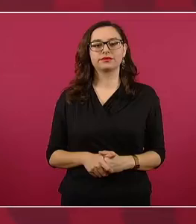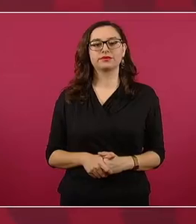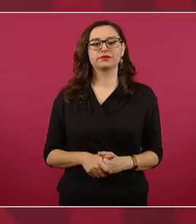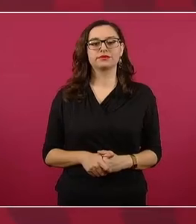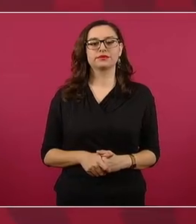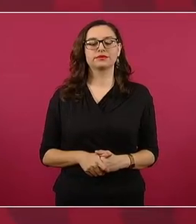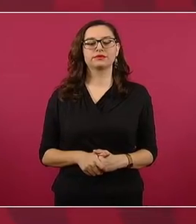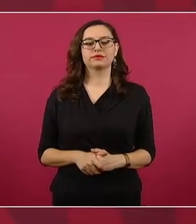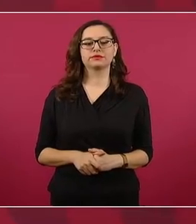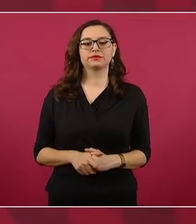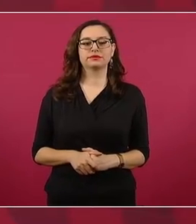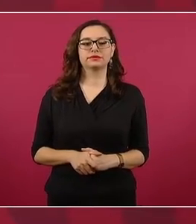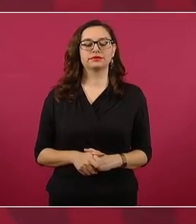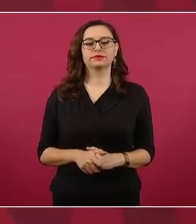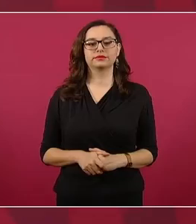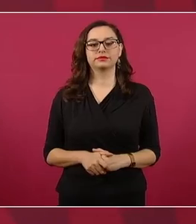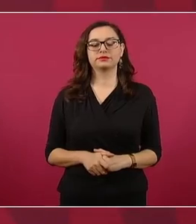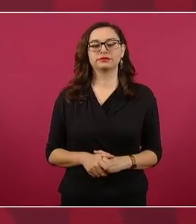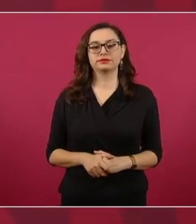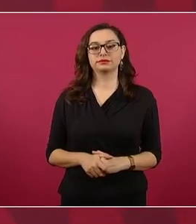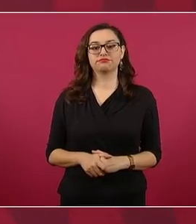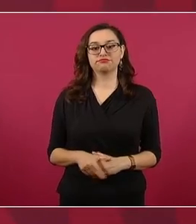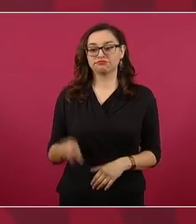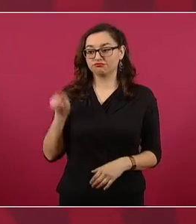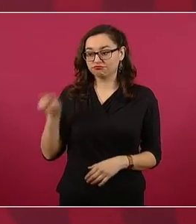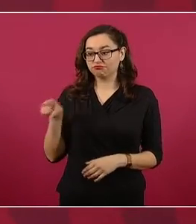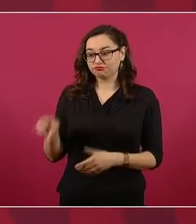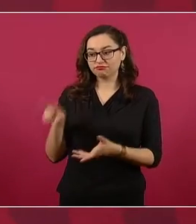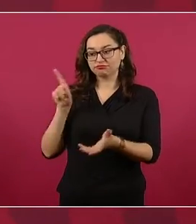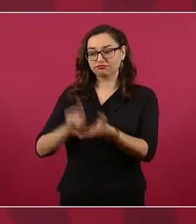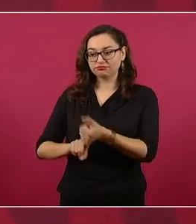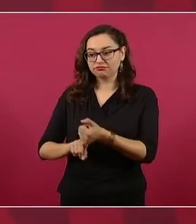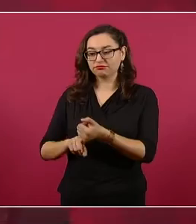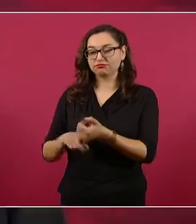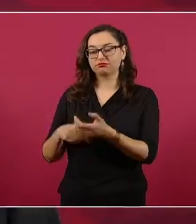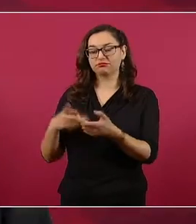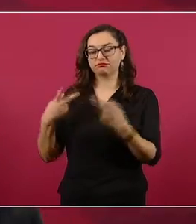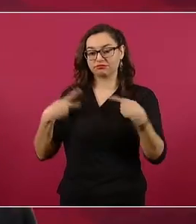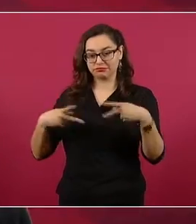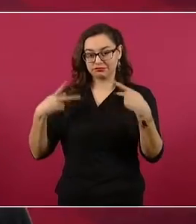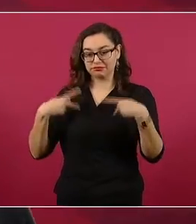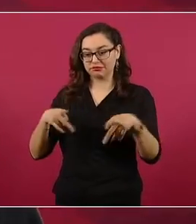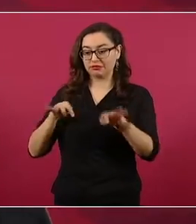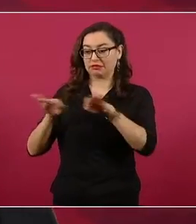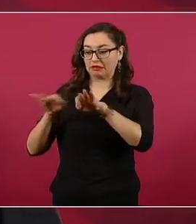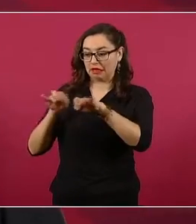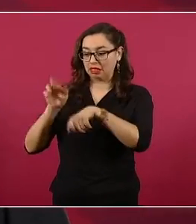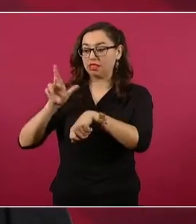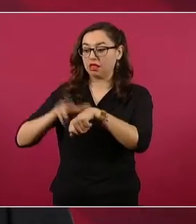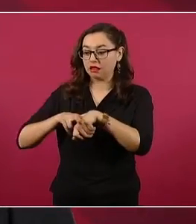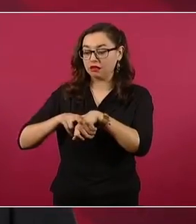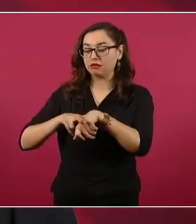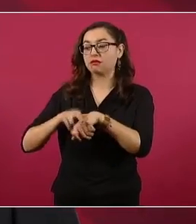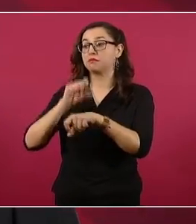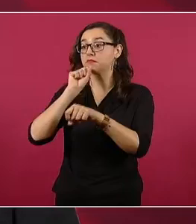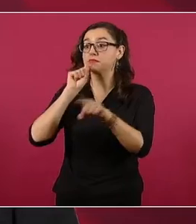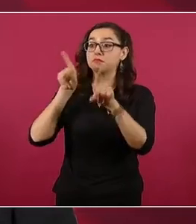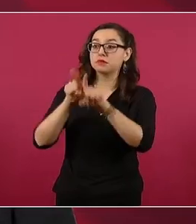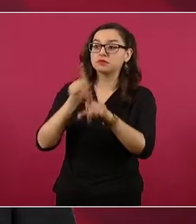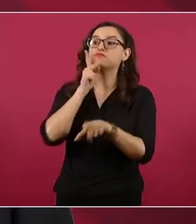Nos han ayudado mucho los trabajadores de la Comisión Federal de Electricidad, como los trabajadores petroleros.